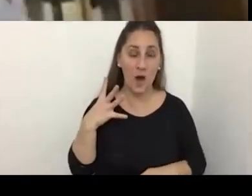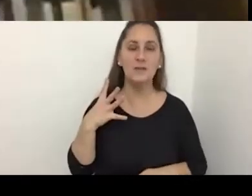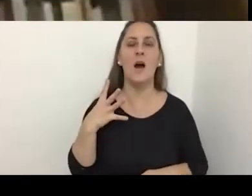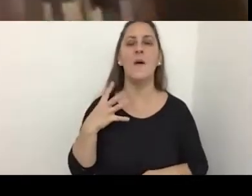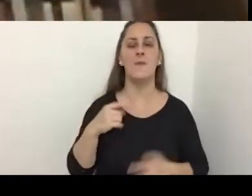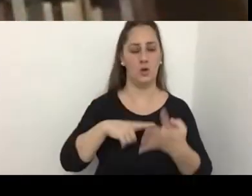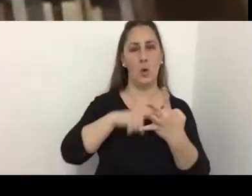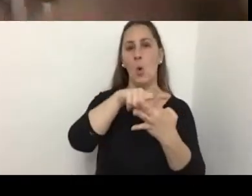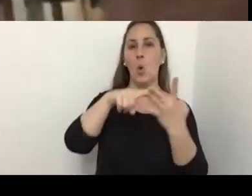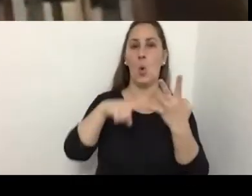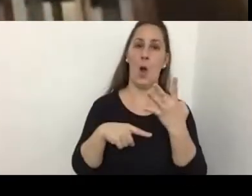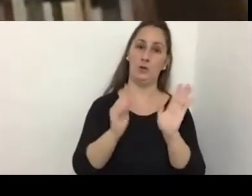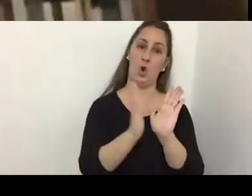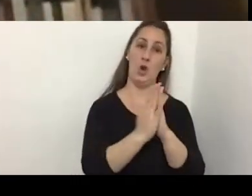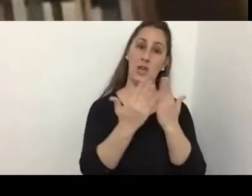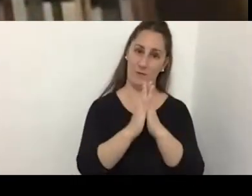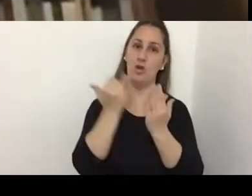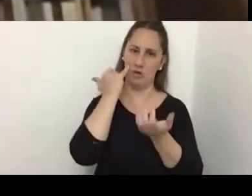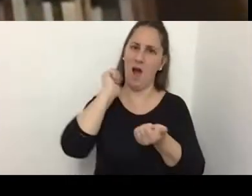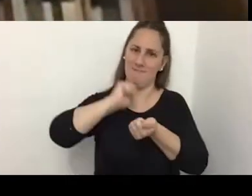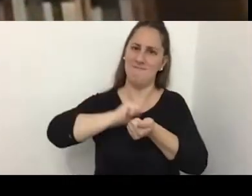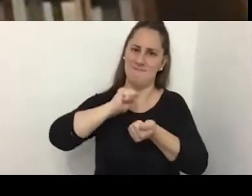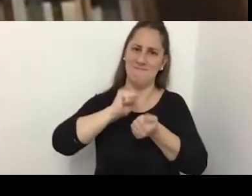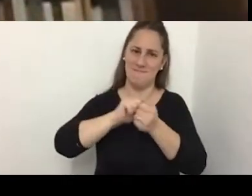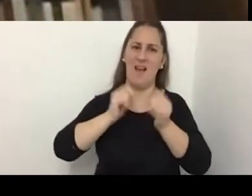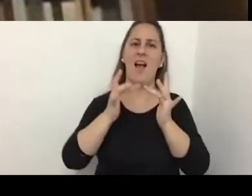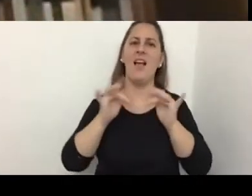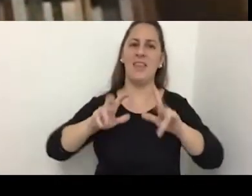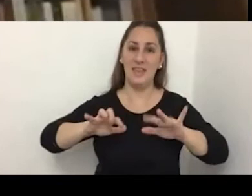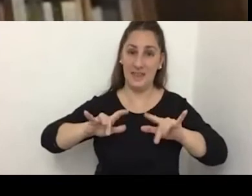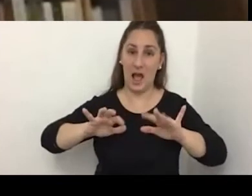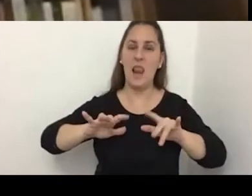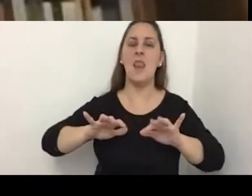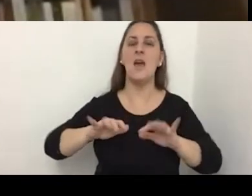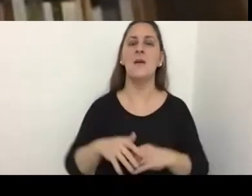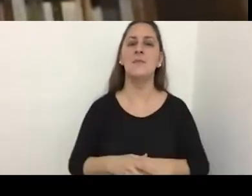4 libros que están digitalizados, donde precisamente